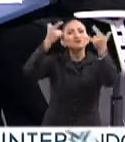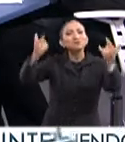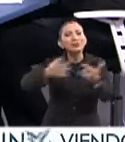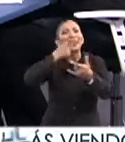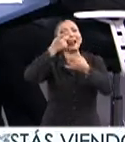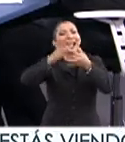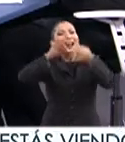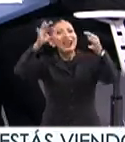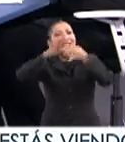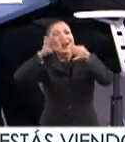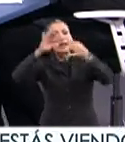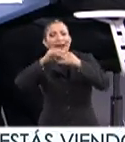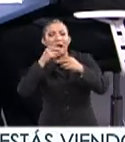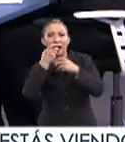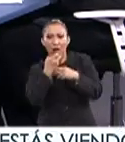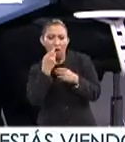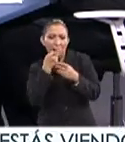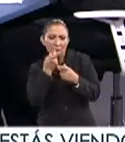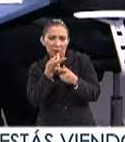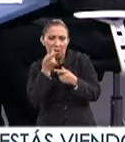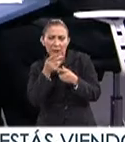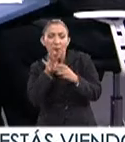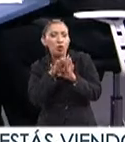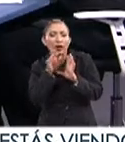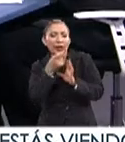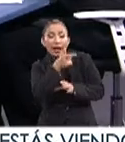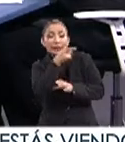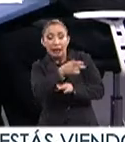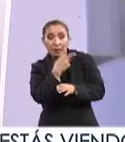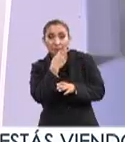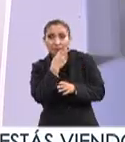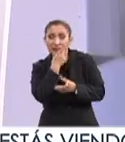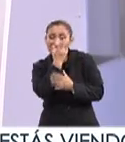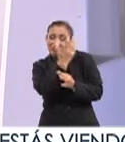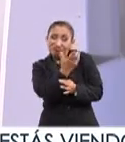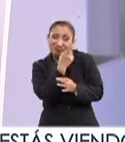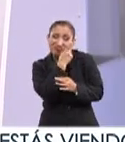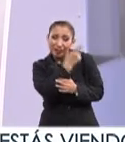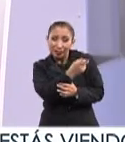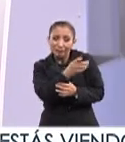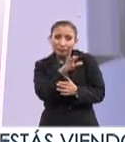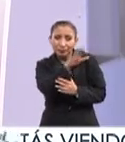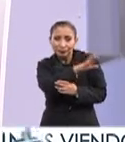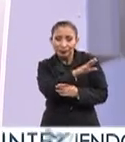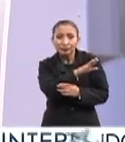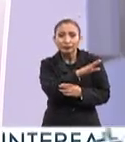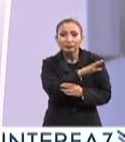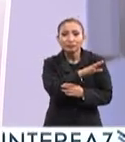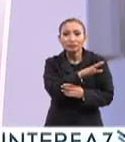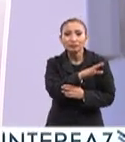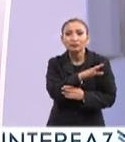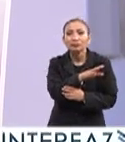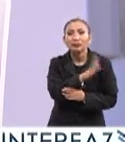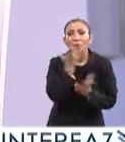De narración oral principalmente porque si hablamos desde las